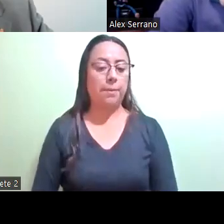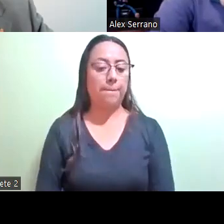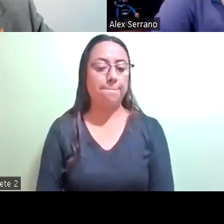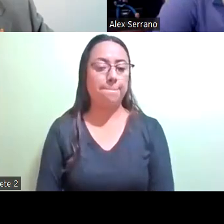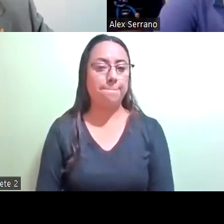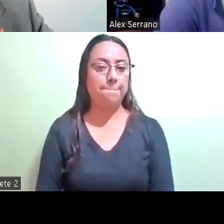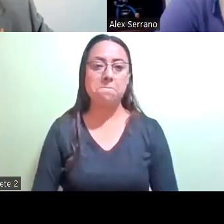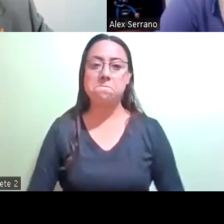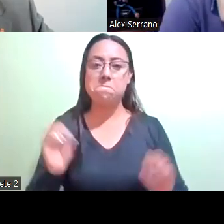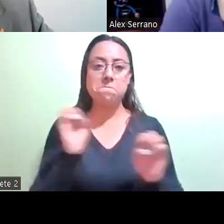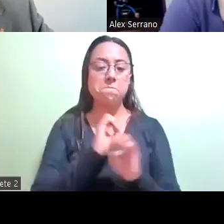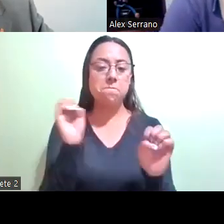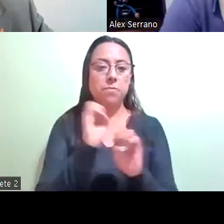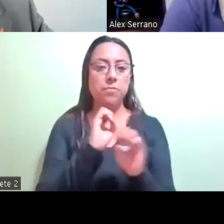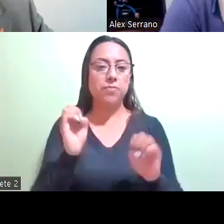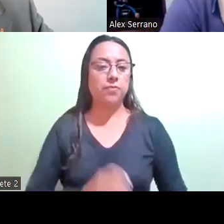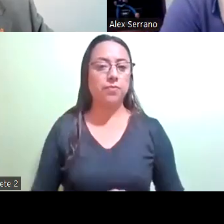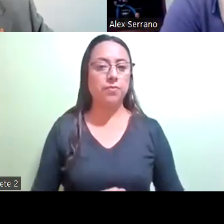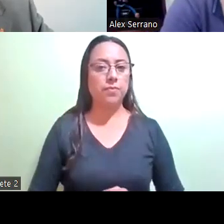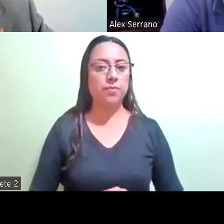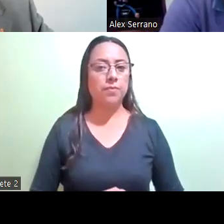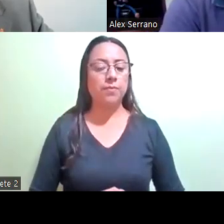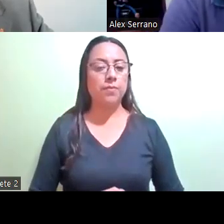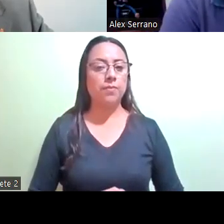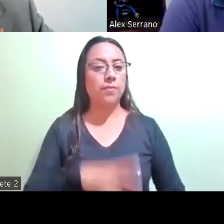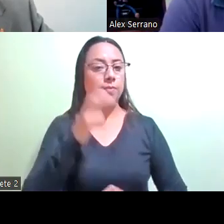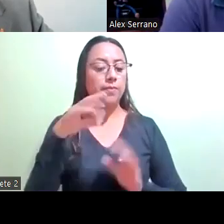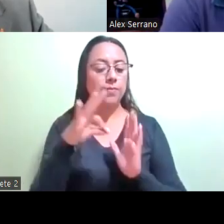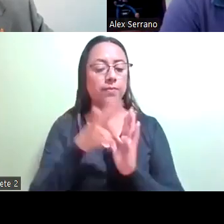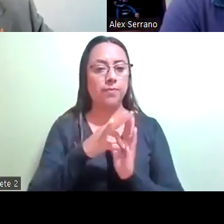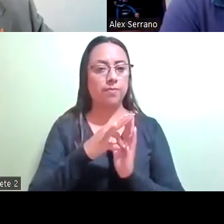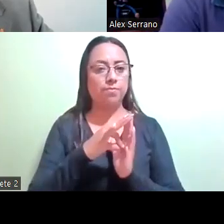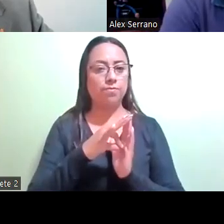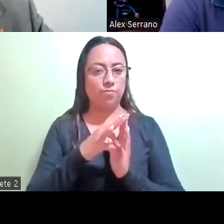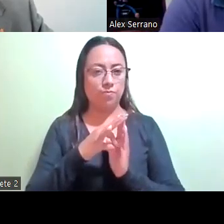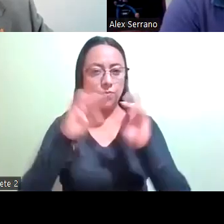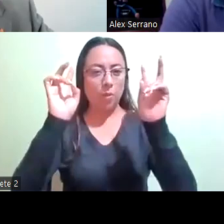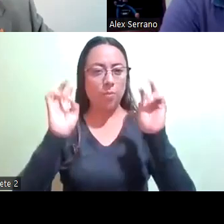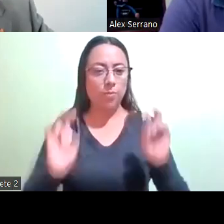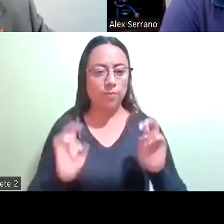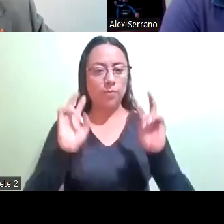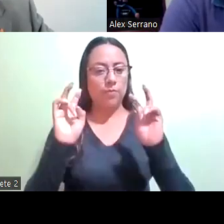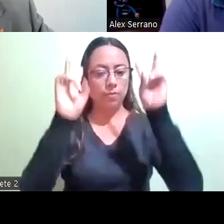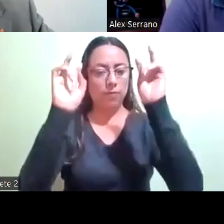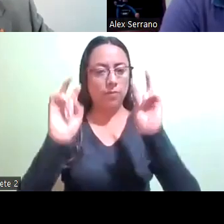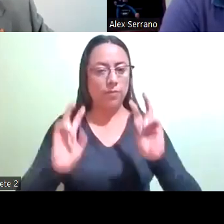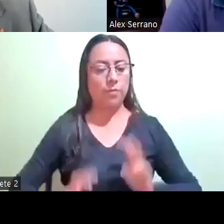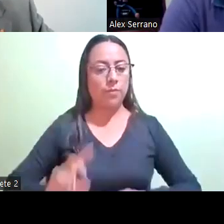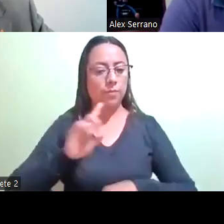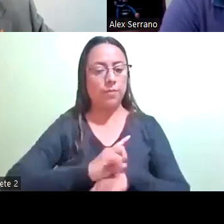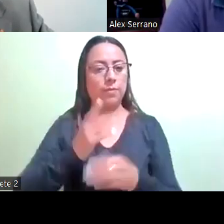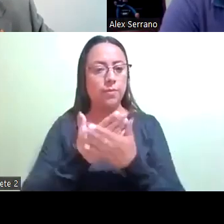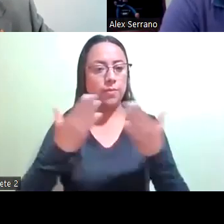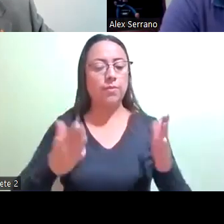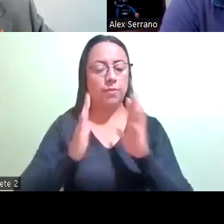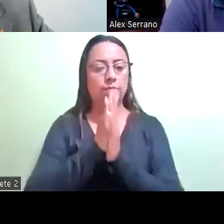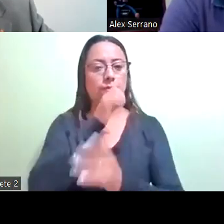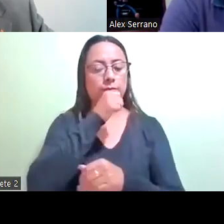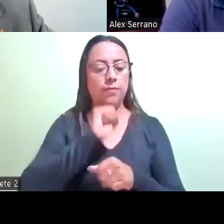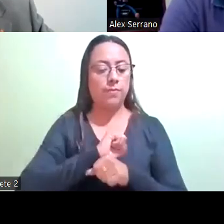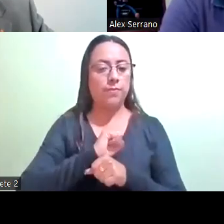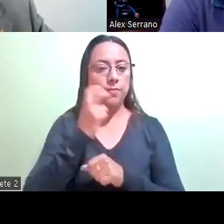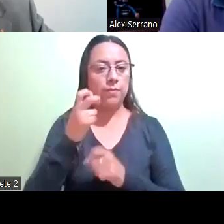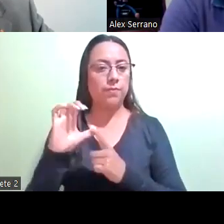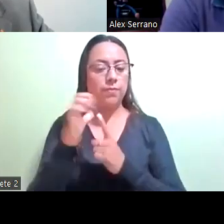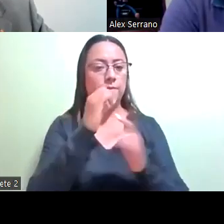No hay. Dada la relevancia de este punto del orden del día, se instruye al secretario someta a consideración del Comité de Transparencia el acuerdo